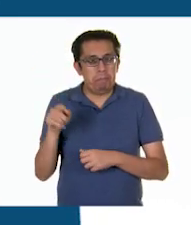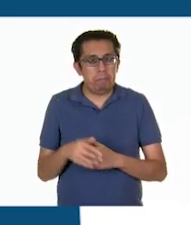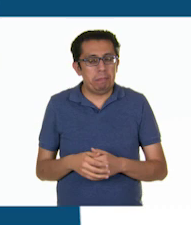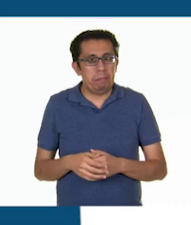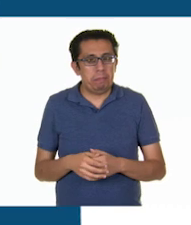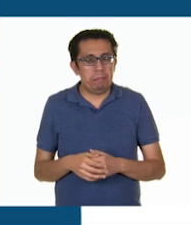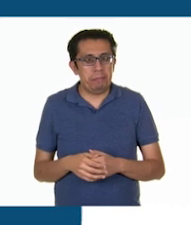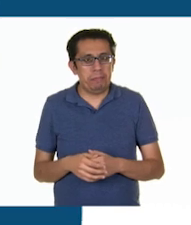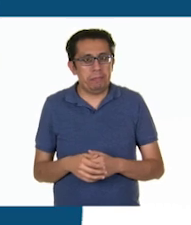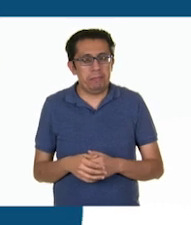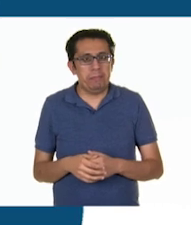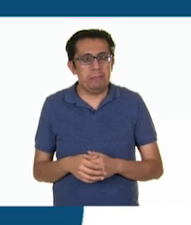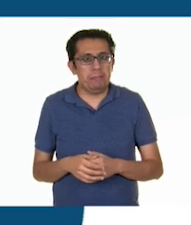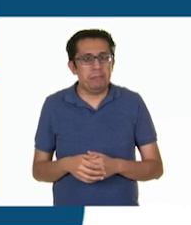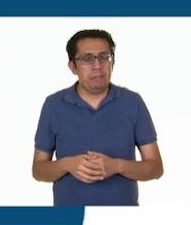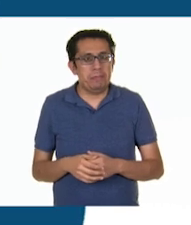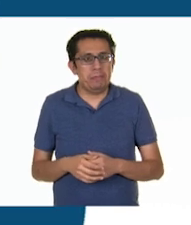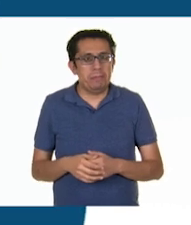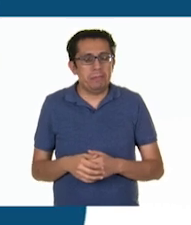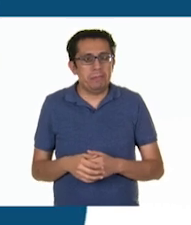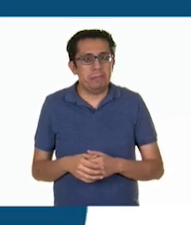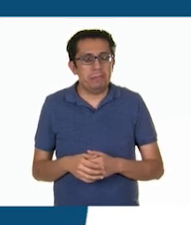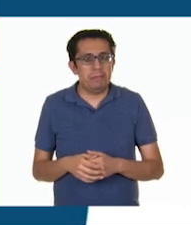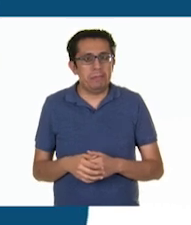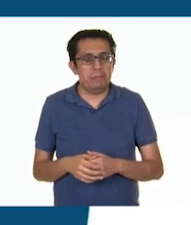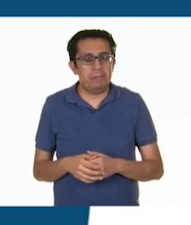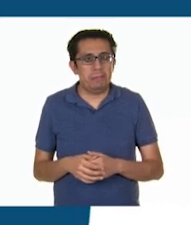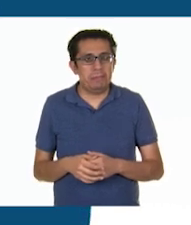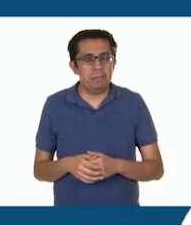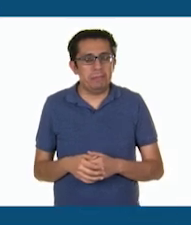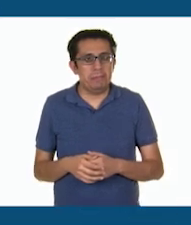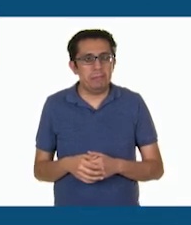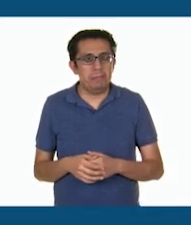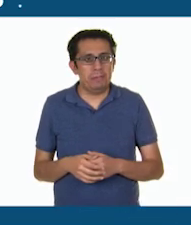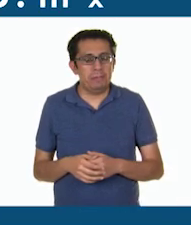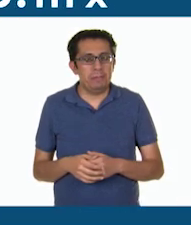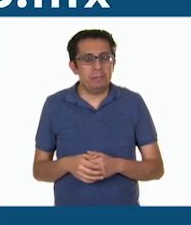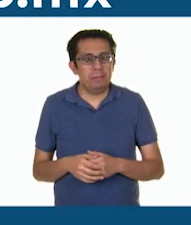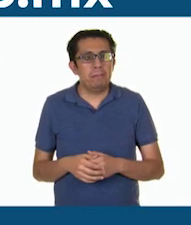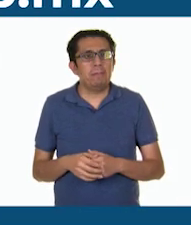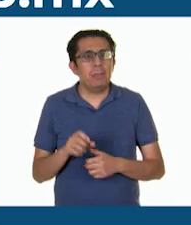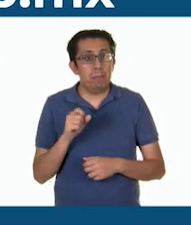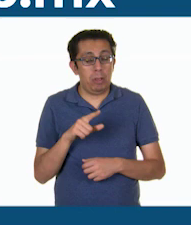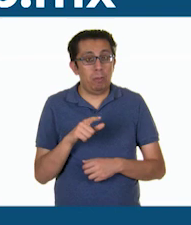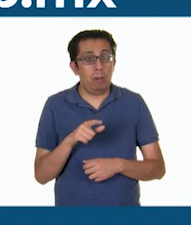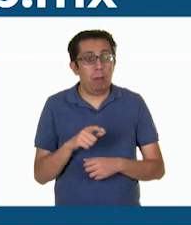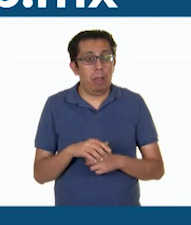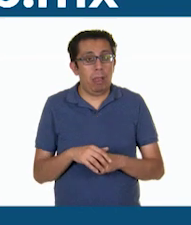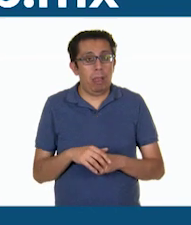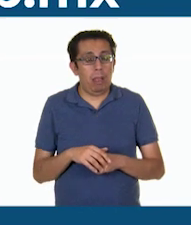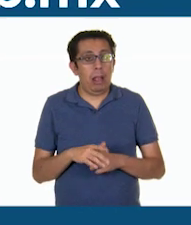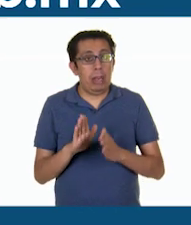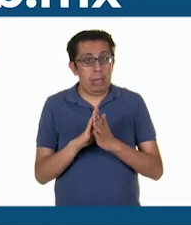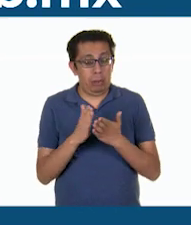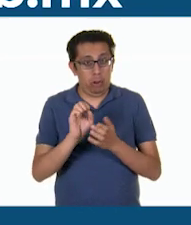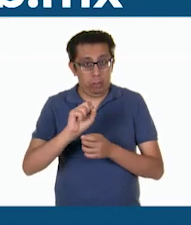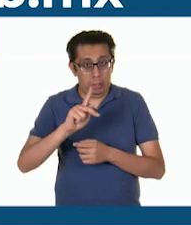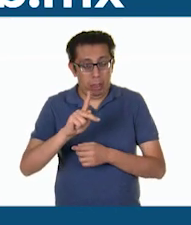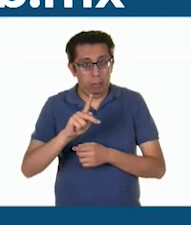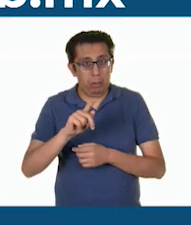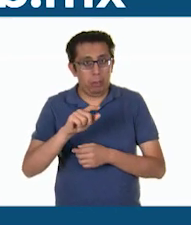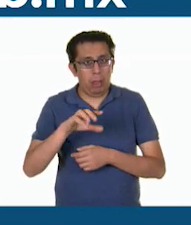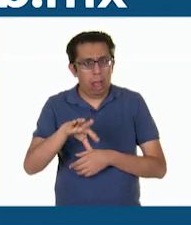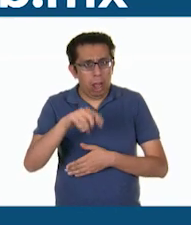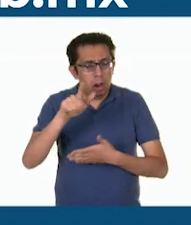41 72 04 13. 100 líneas. También puedes encontrar los libros de texto en